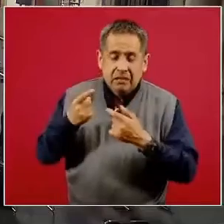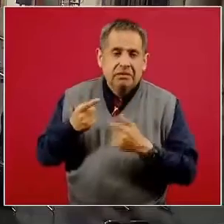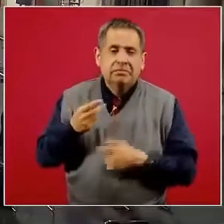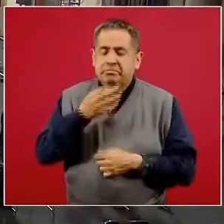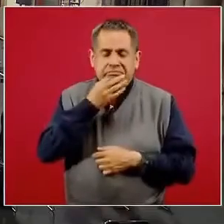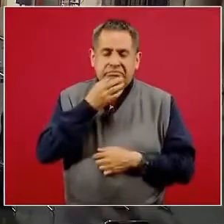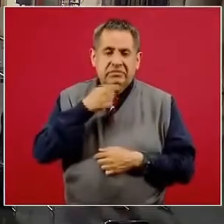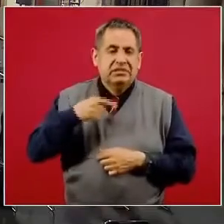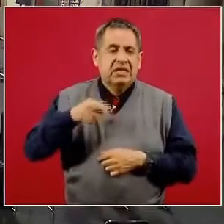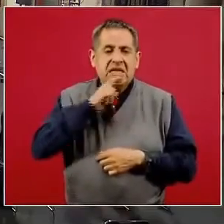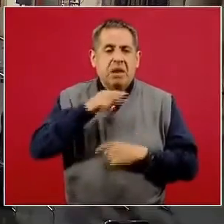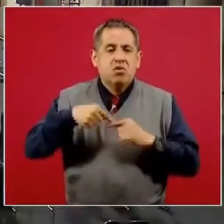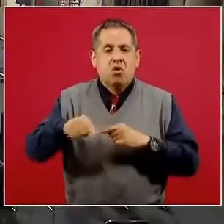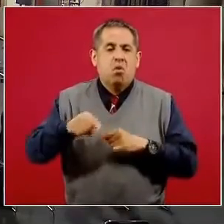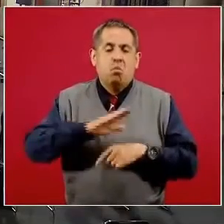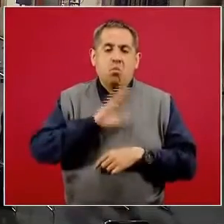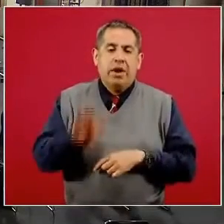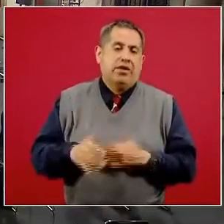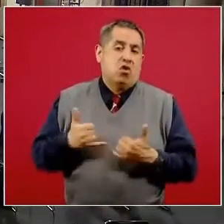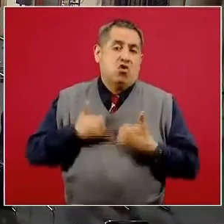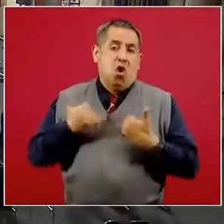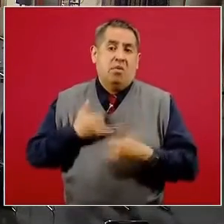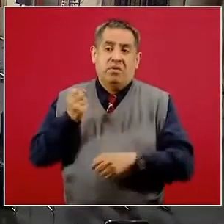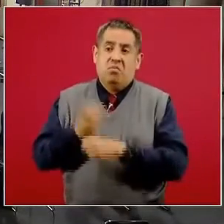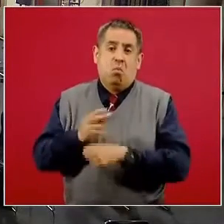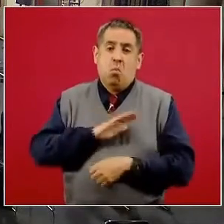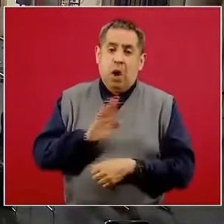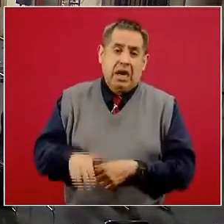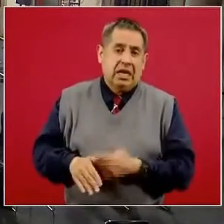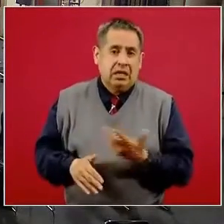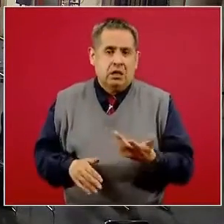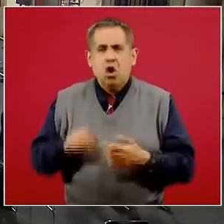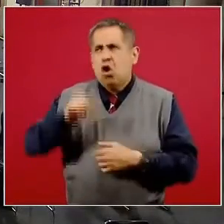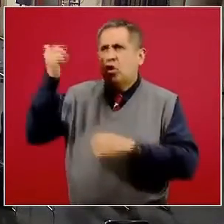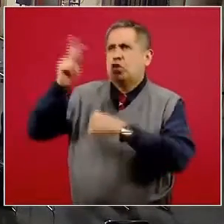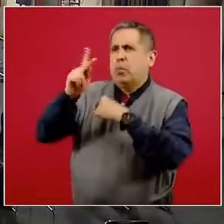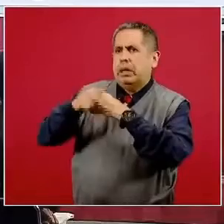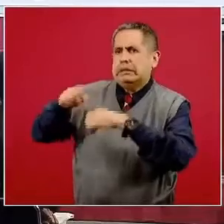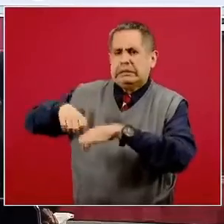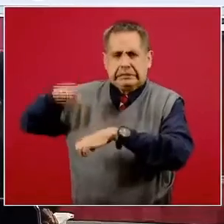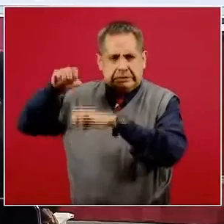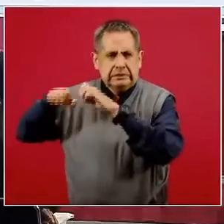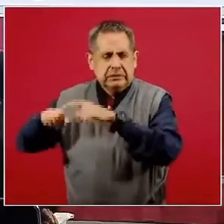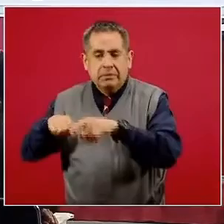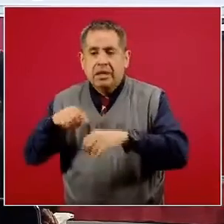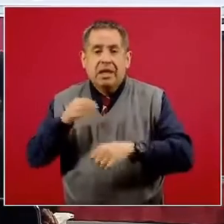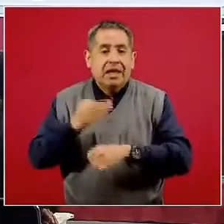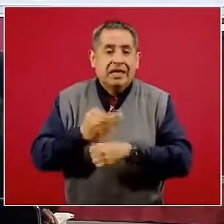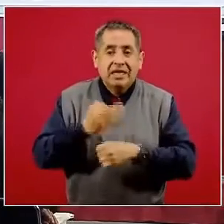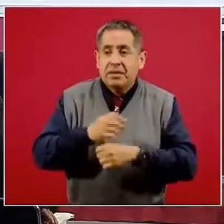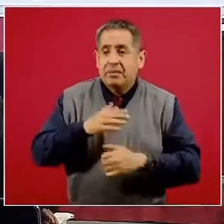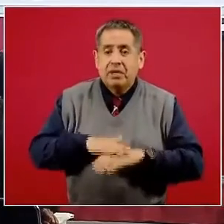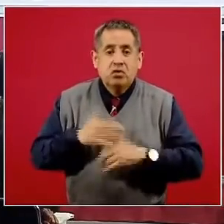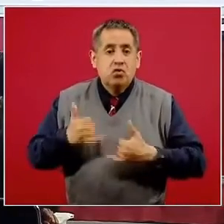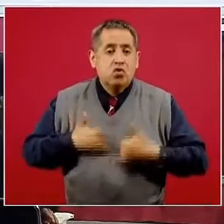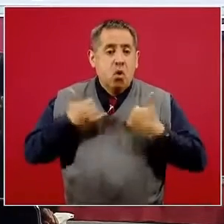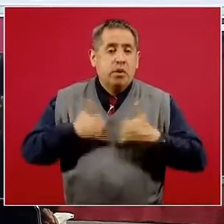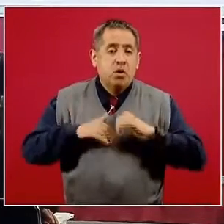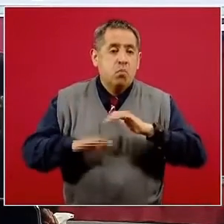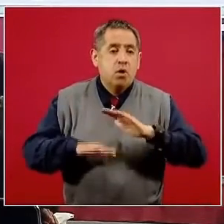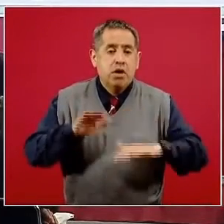personas relativamente más jóvenes con respecto a lo que está pasando en otros lados del mundo, en donde